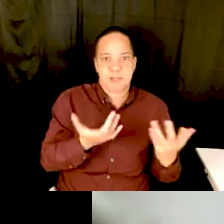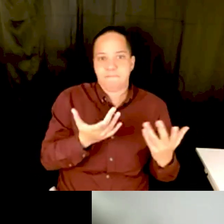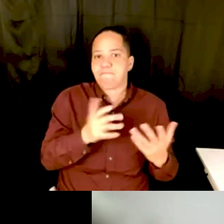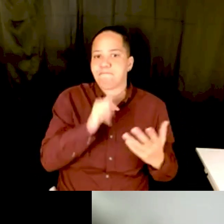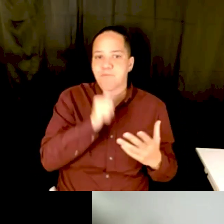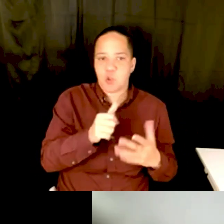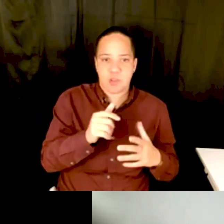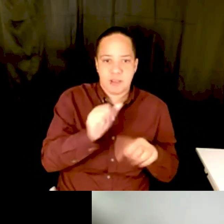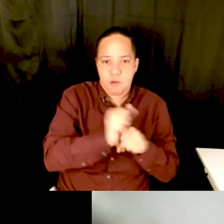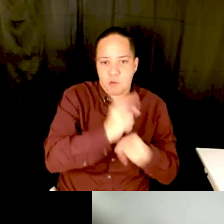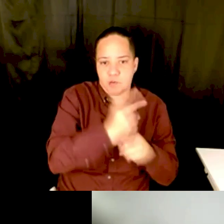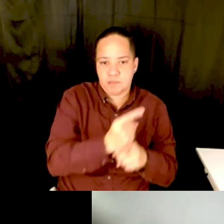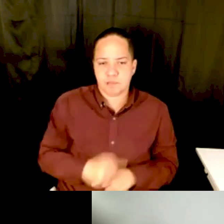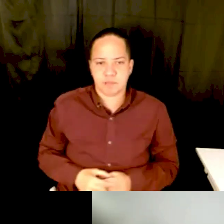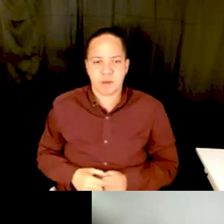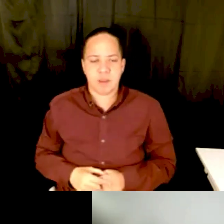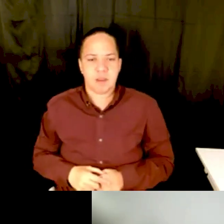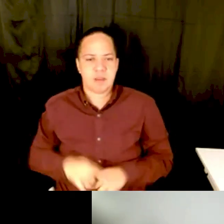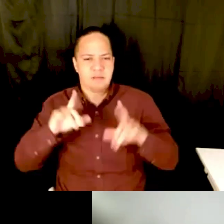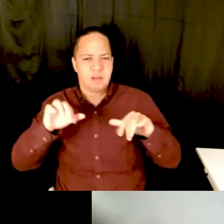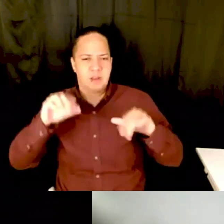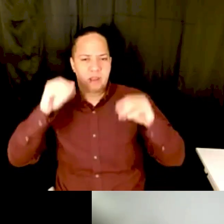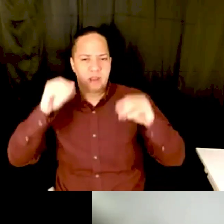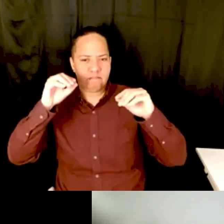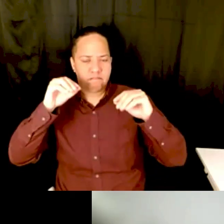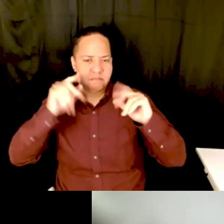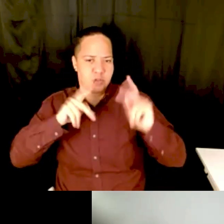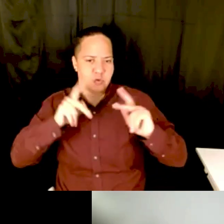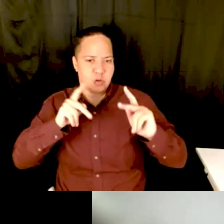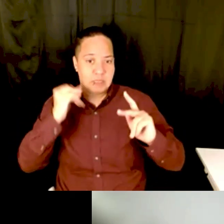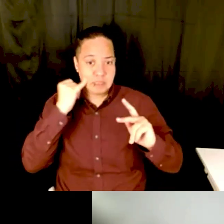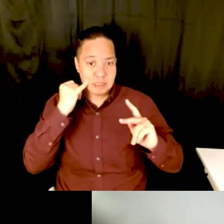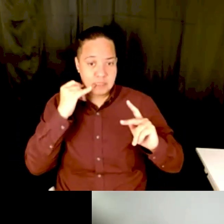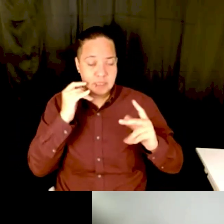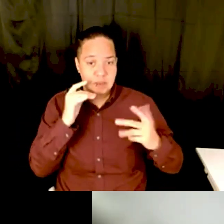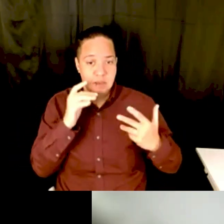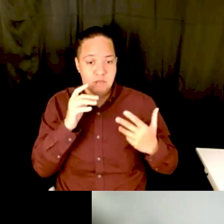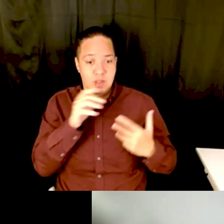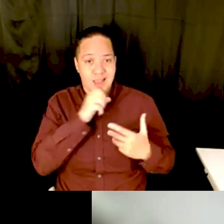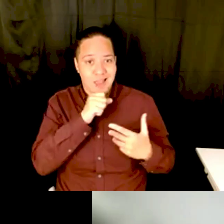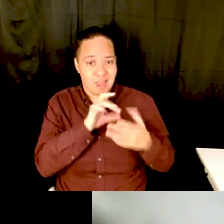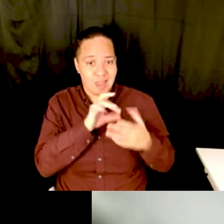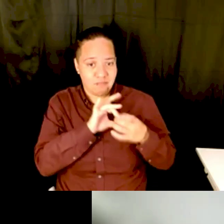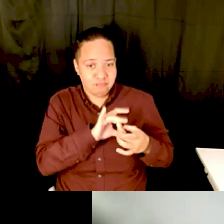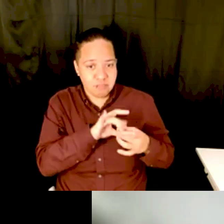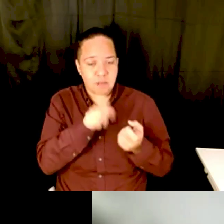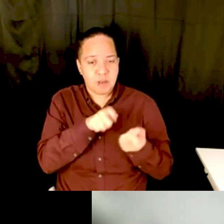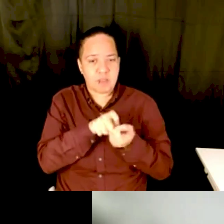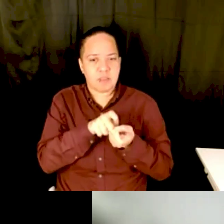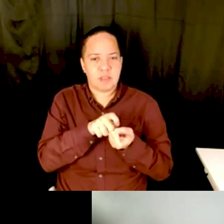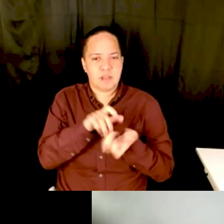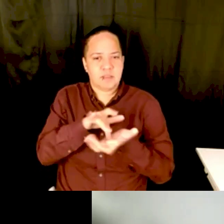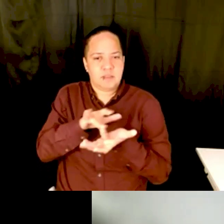Varias personas están haciendo preguntas relacionadas a si hay una edad en específico para considerar la